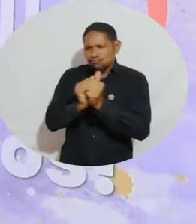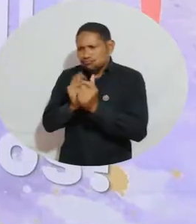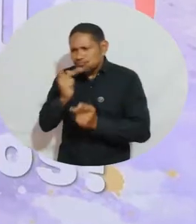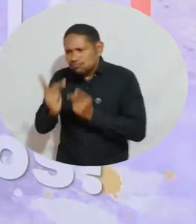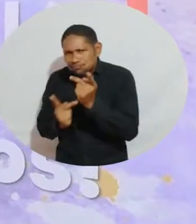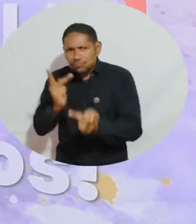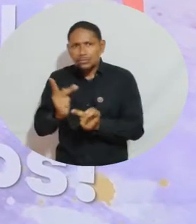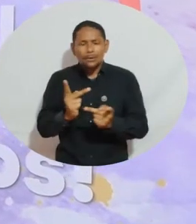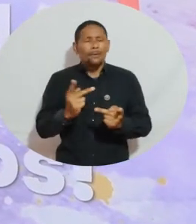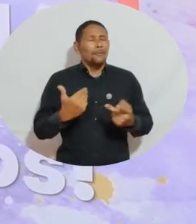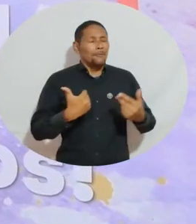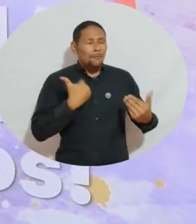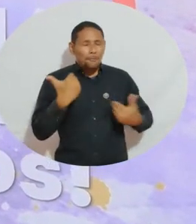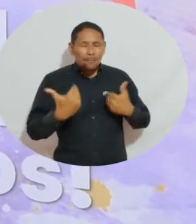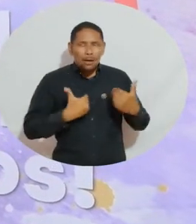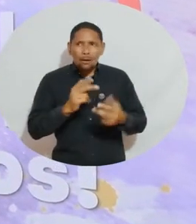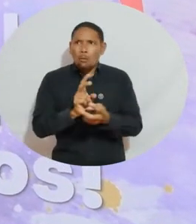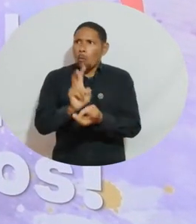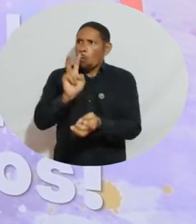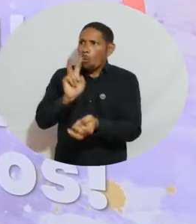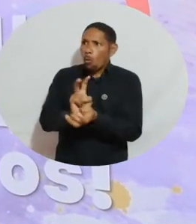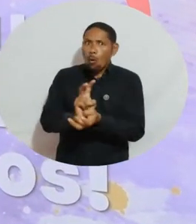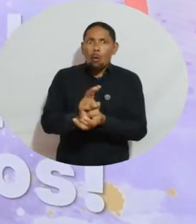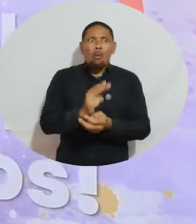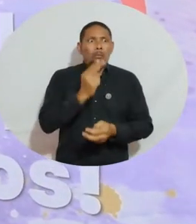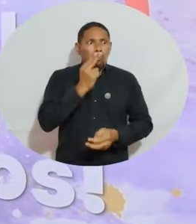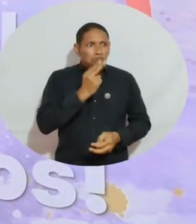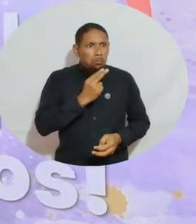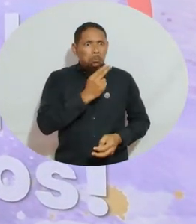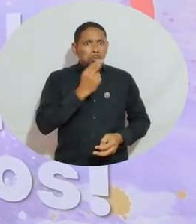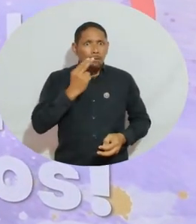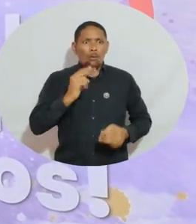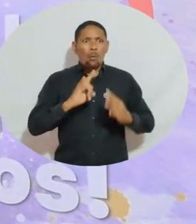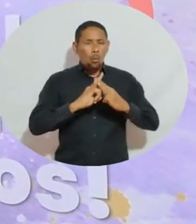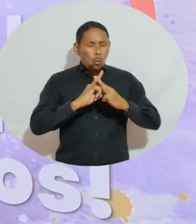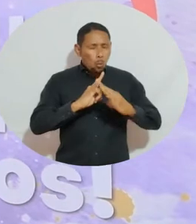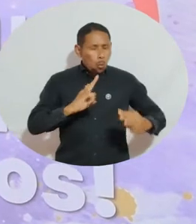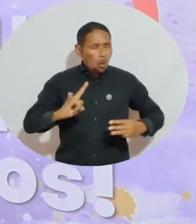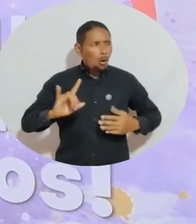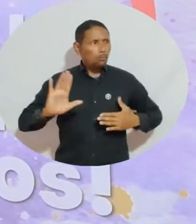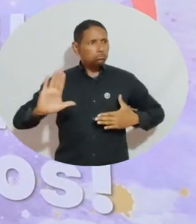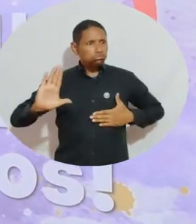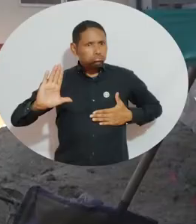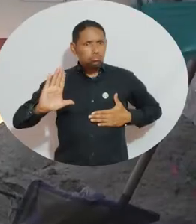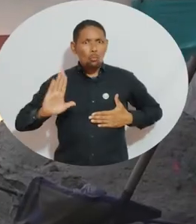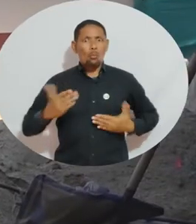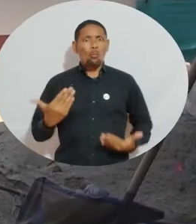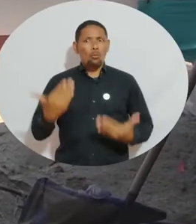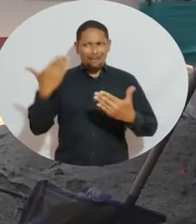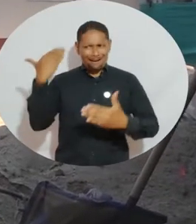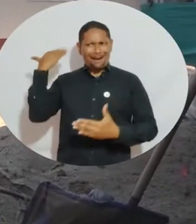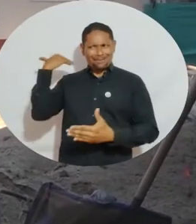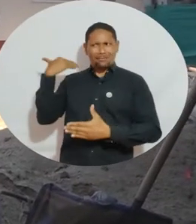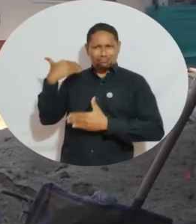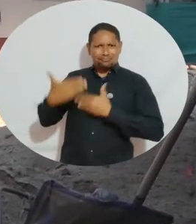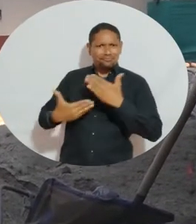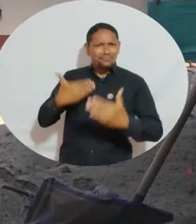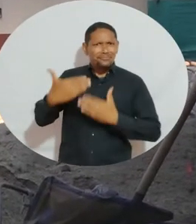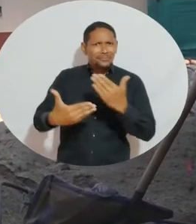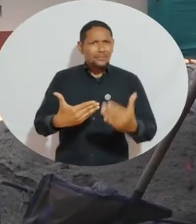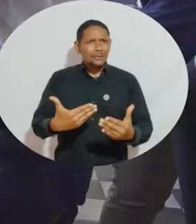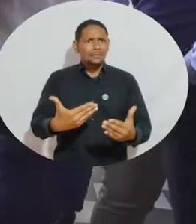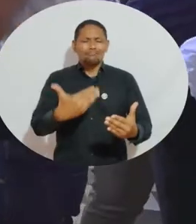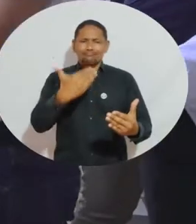María. Muy contento y además muy impresionado del compromiso de la universidad con esta obra que viene ya de tiempo atrás, así